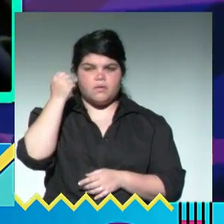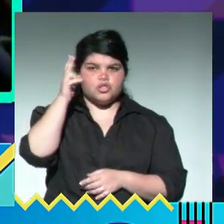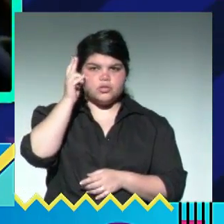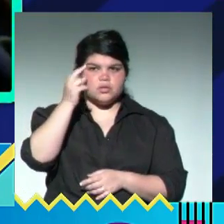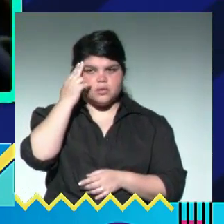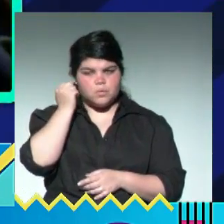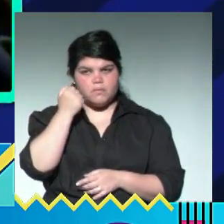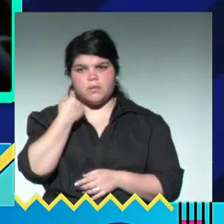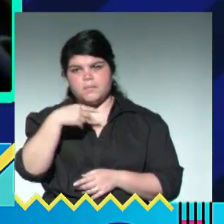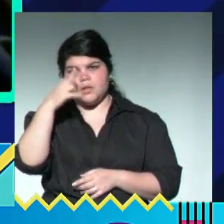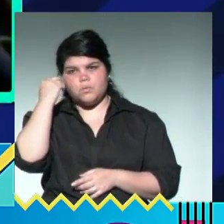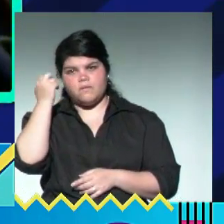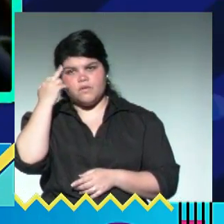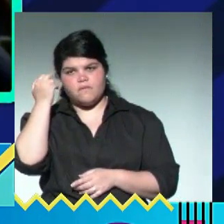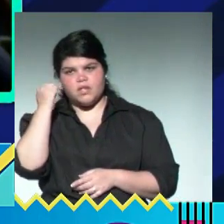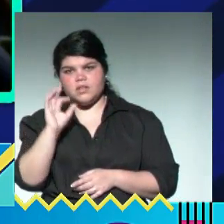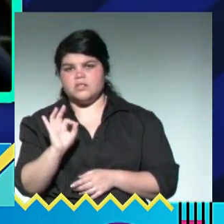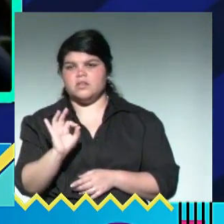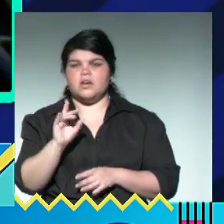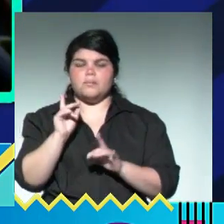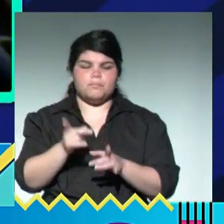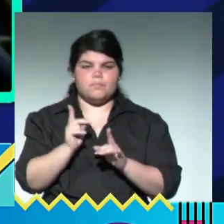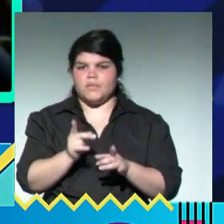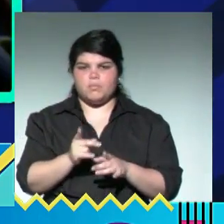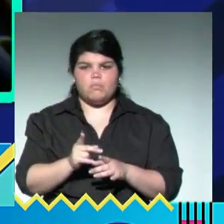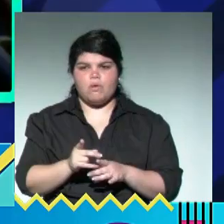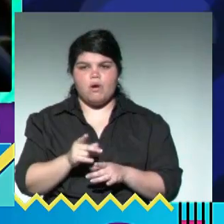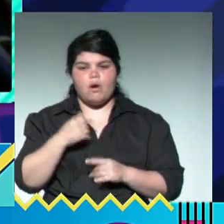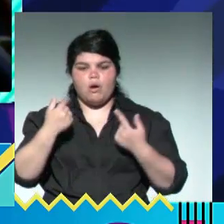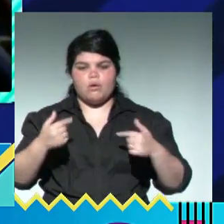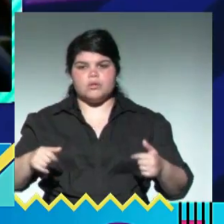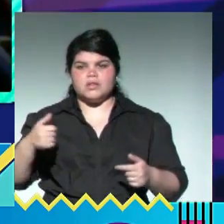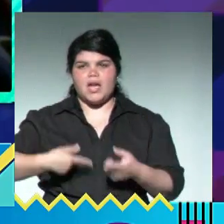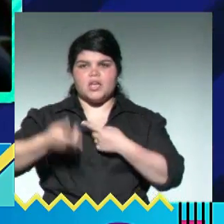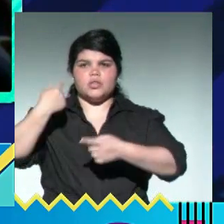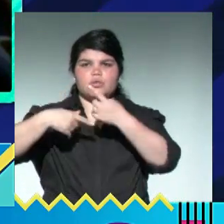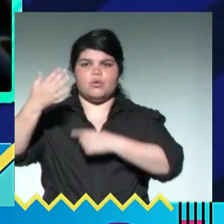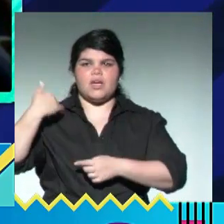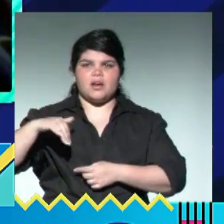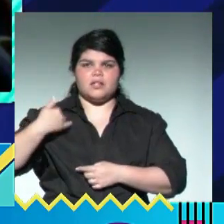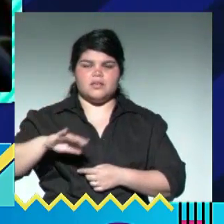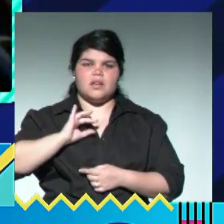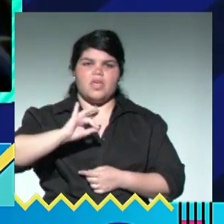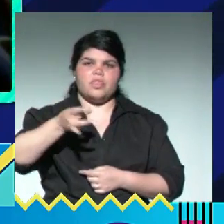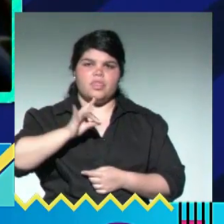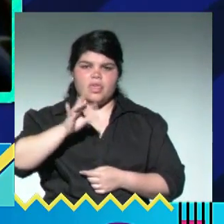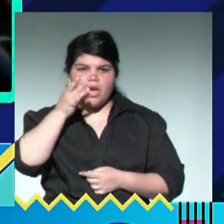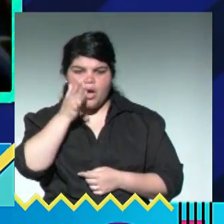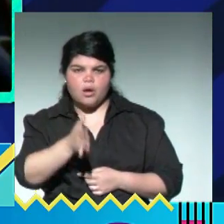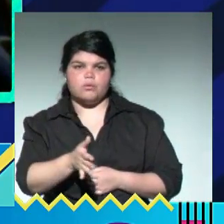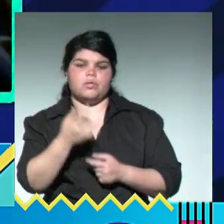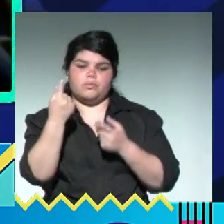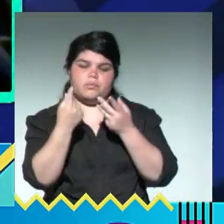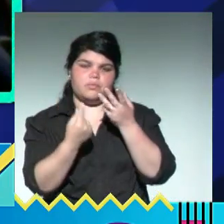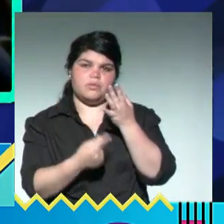1989-1990, las situaciones límites de Argentina de exceso de gasto público, exceso de deuda, y hoy hay consenso